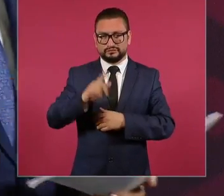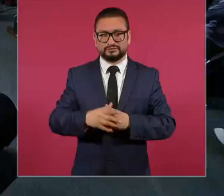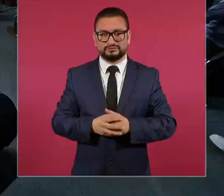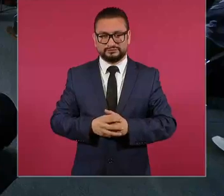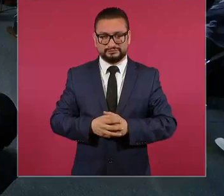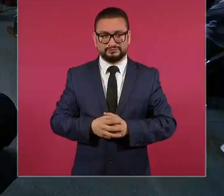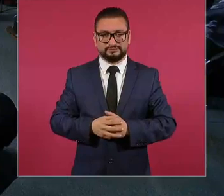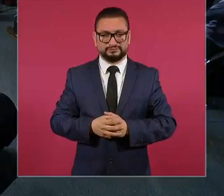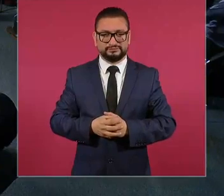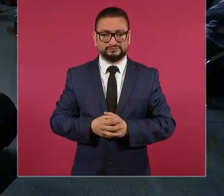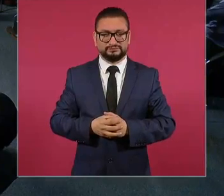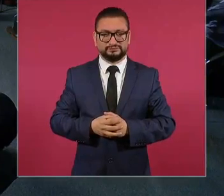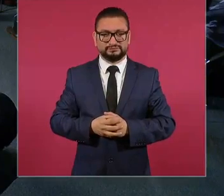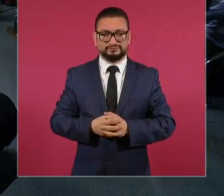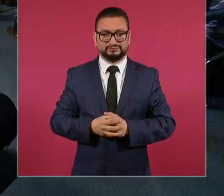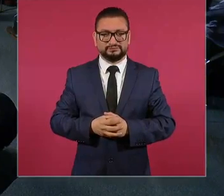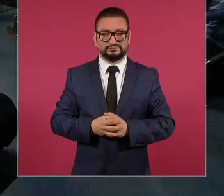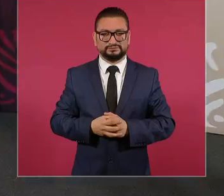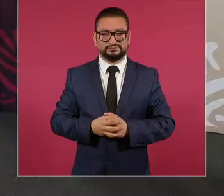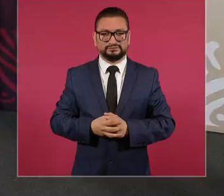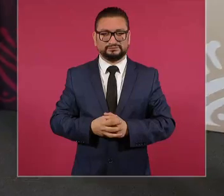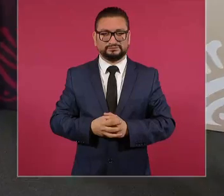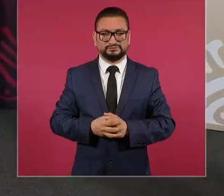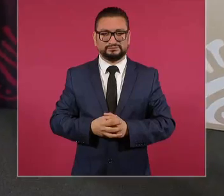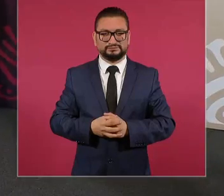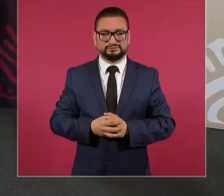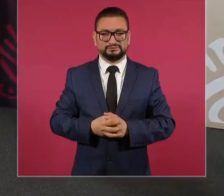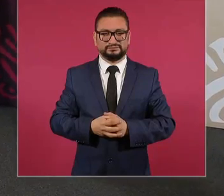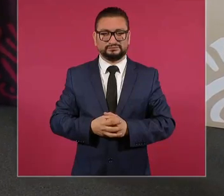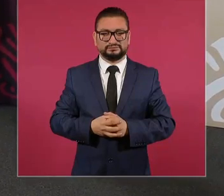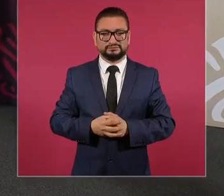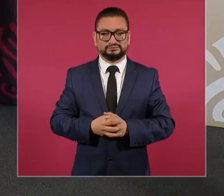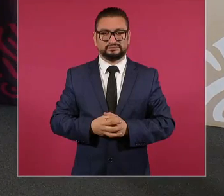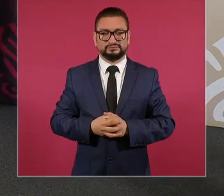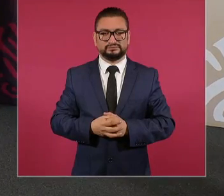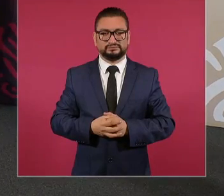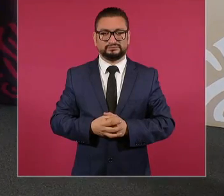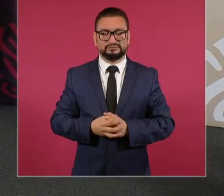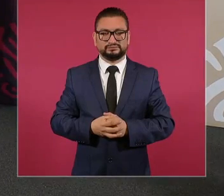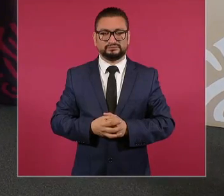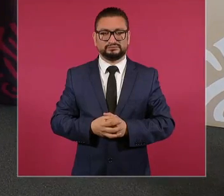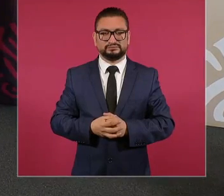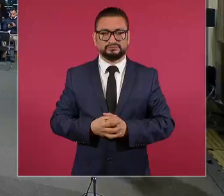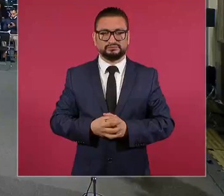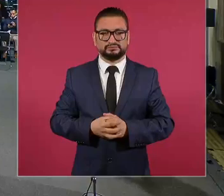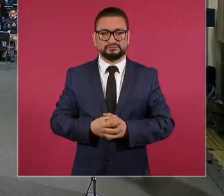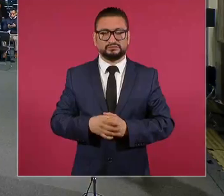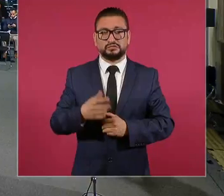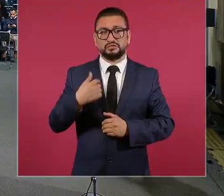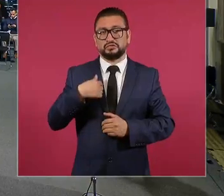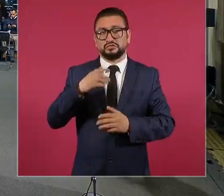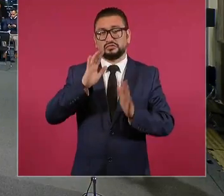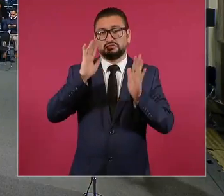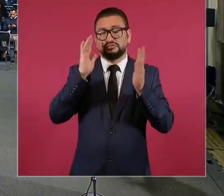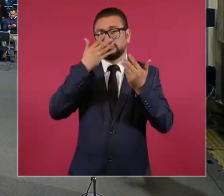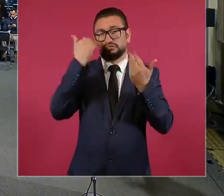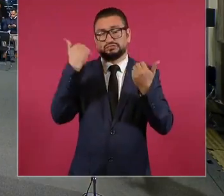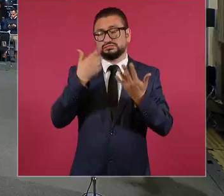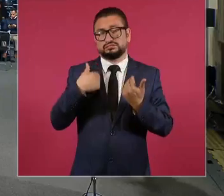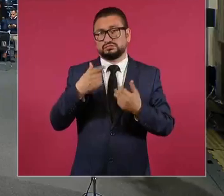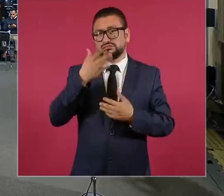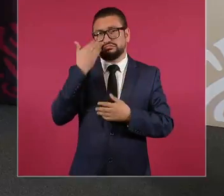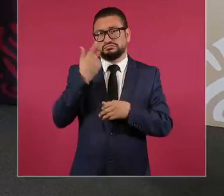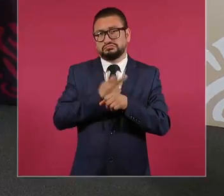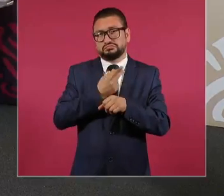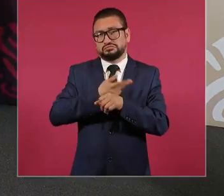profesionales pero justamente usted denunció a esta familia usted como pedía no es que no sé yo lo que